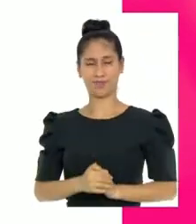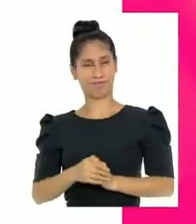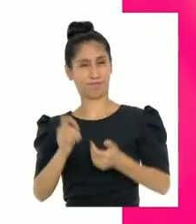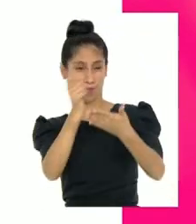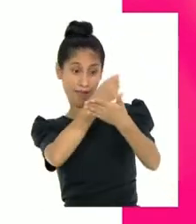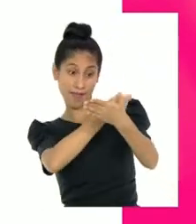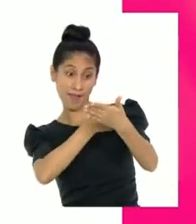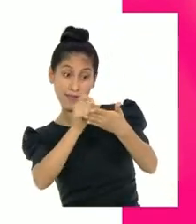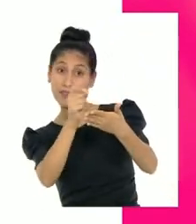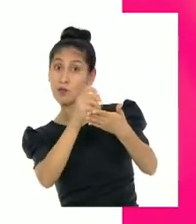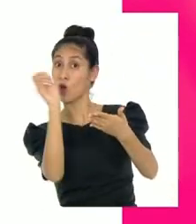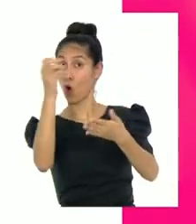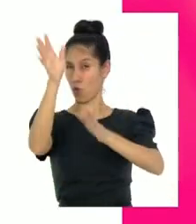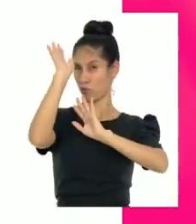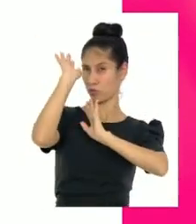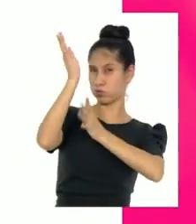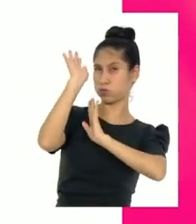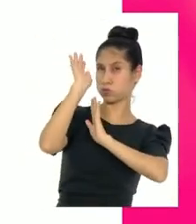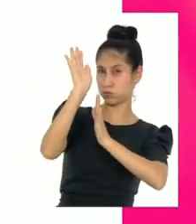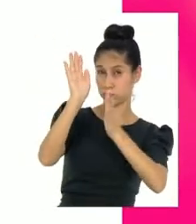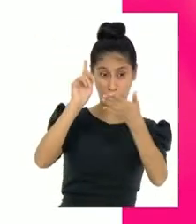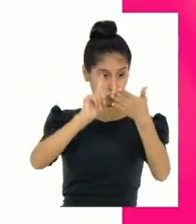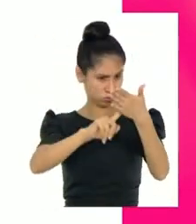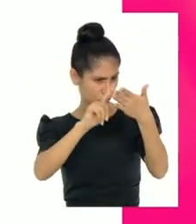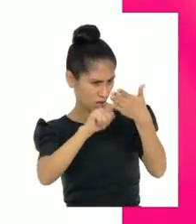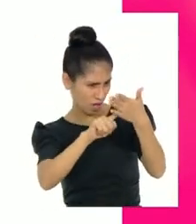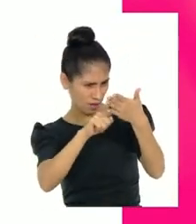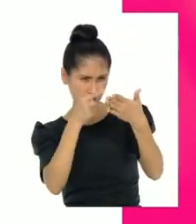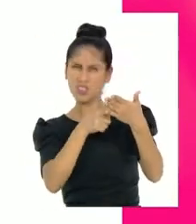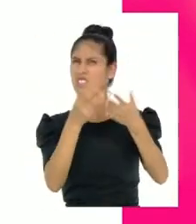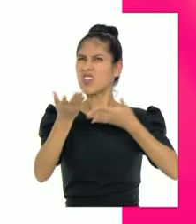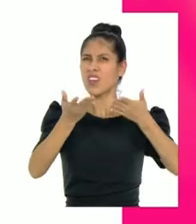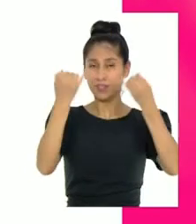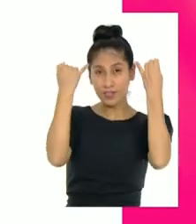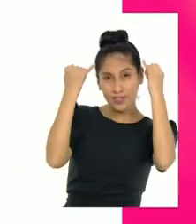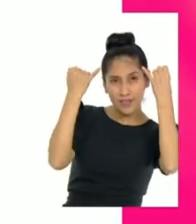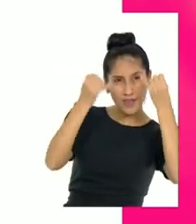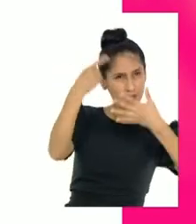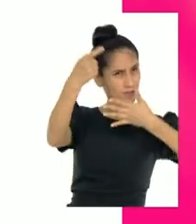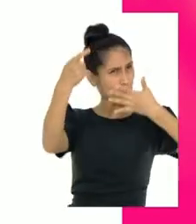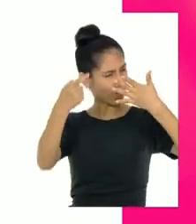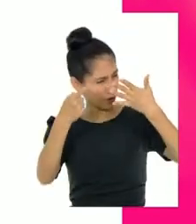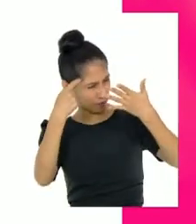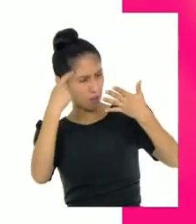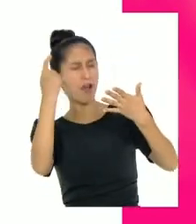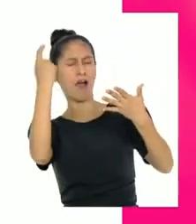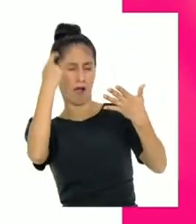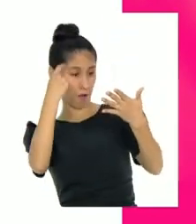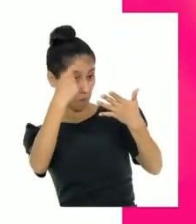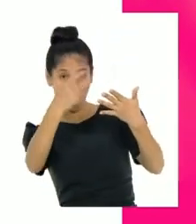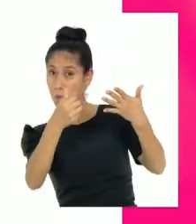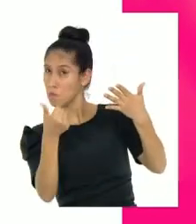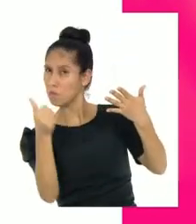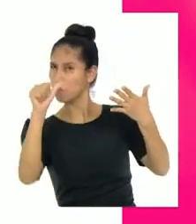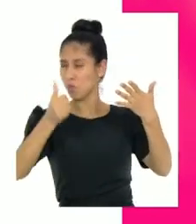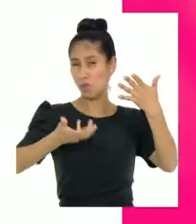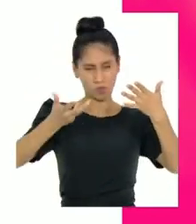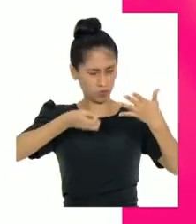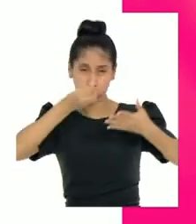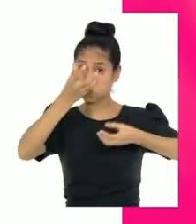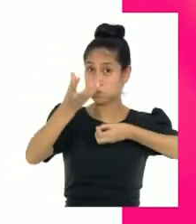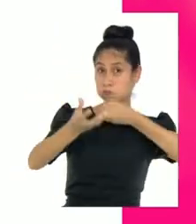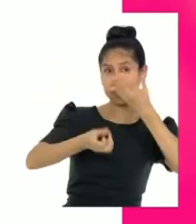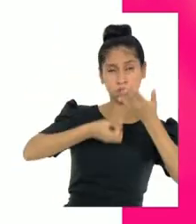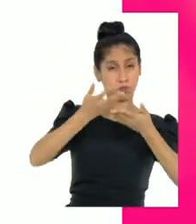discurso argumentativo es presentar una serie de ideas razonadas. La secuencia argumentativa se